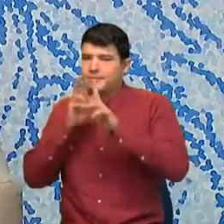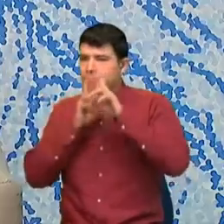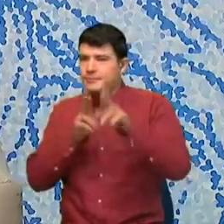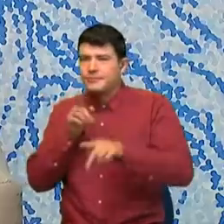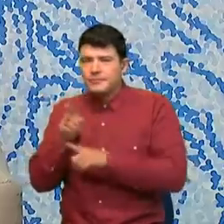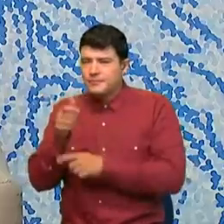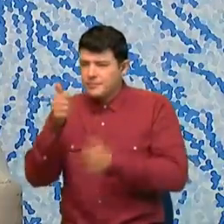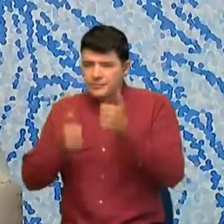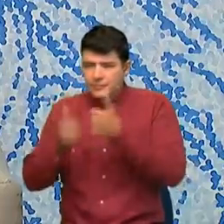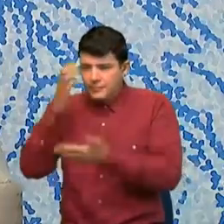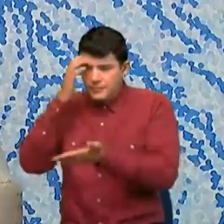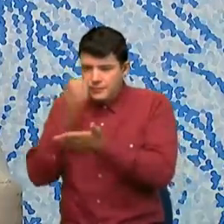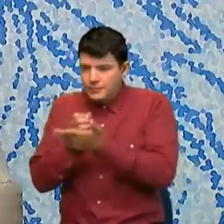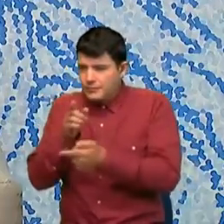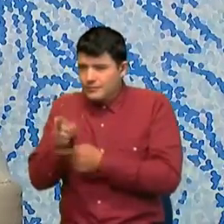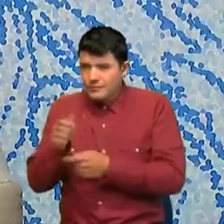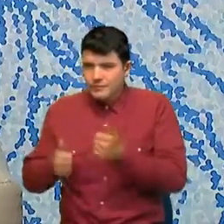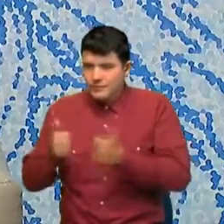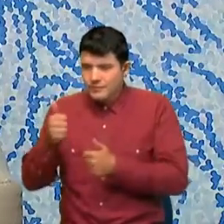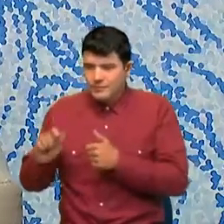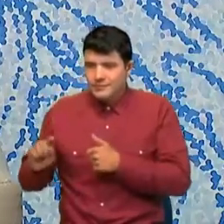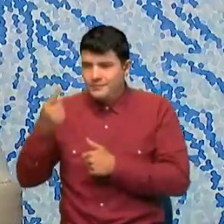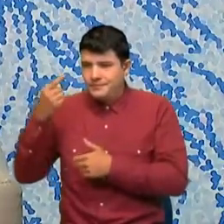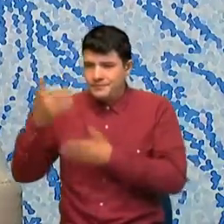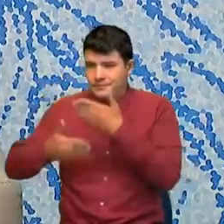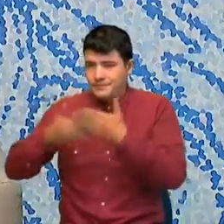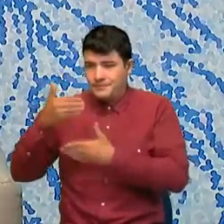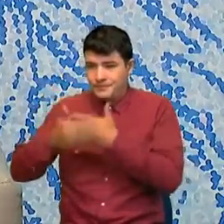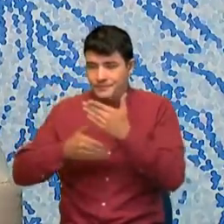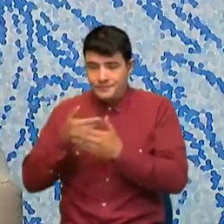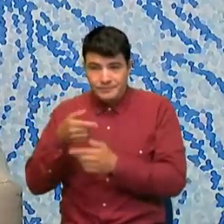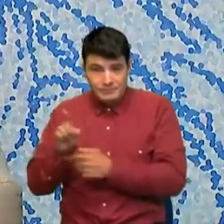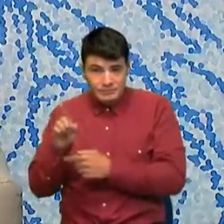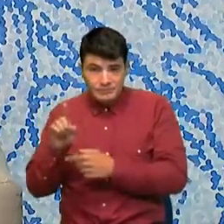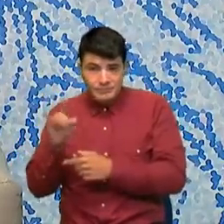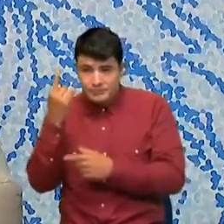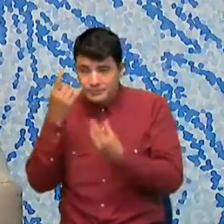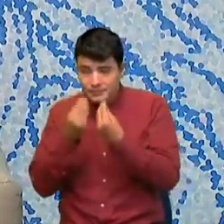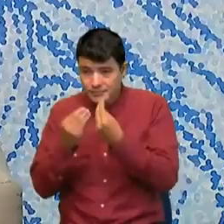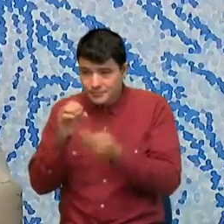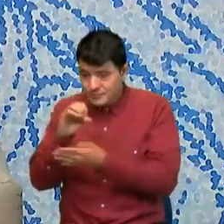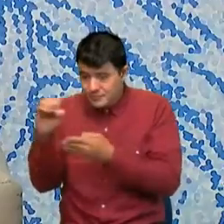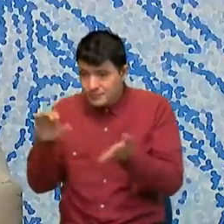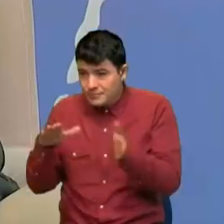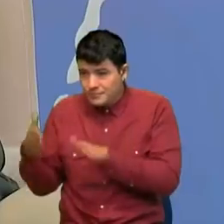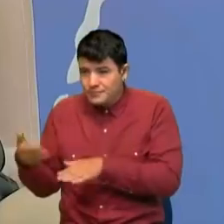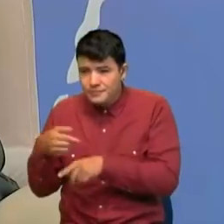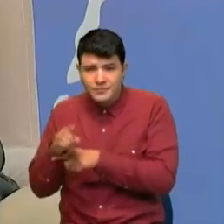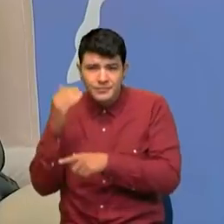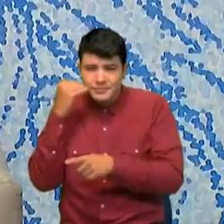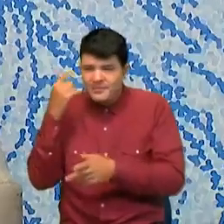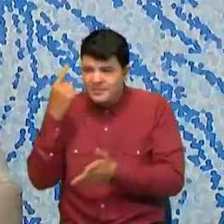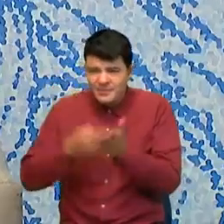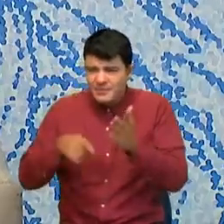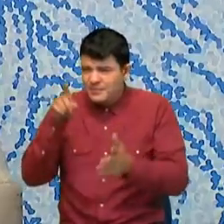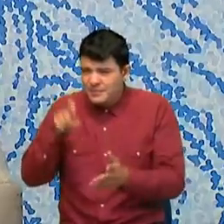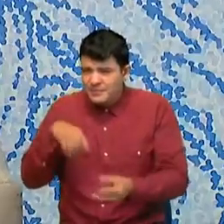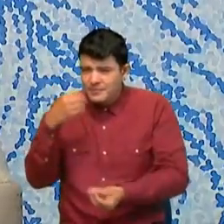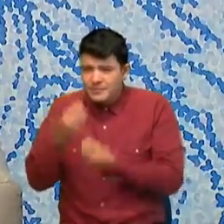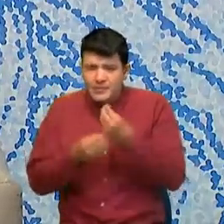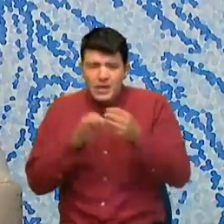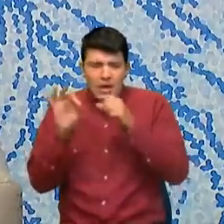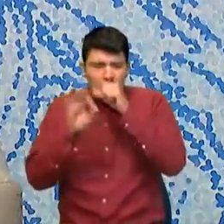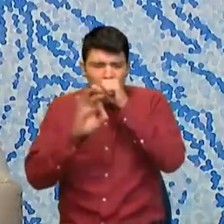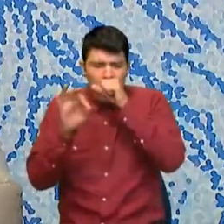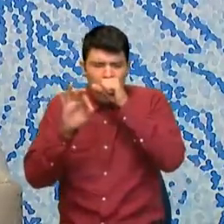¿Cuál es el primer paso que debería dar en el evento en que su compañero permanente fallezca? ¿O si puede hacer algo